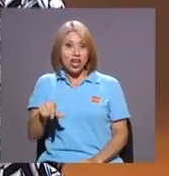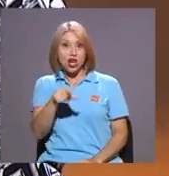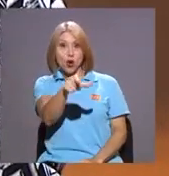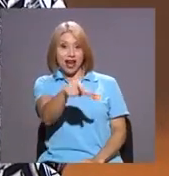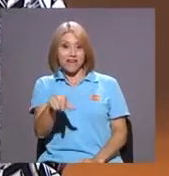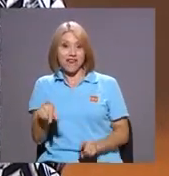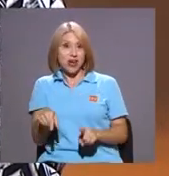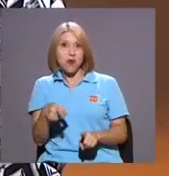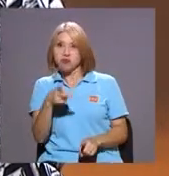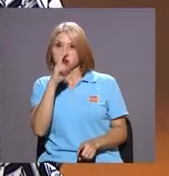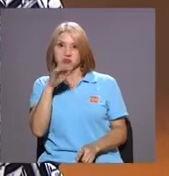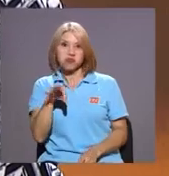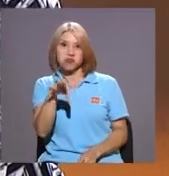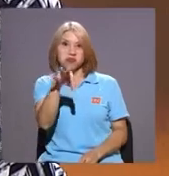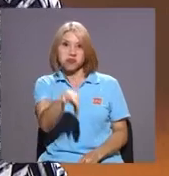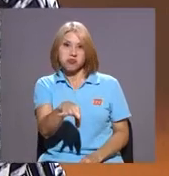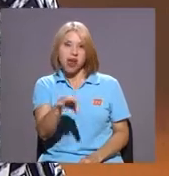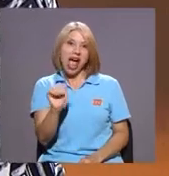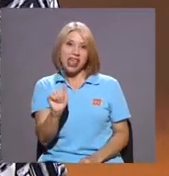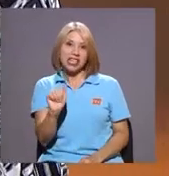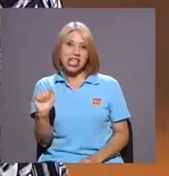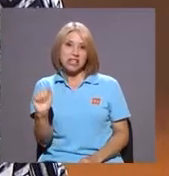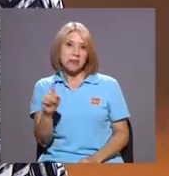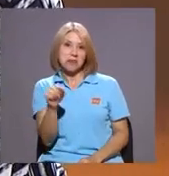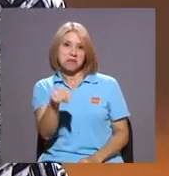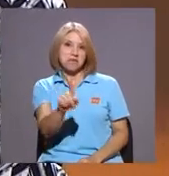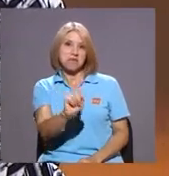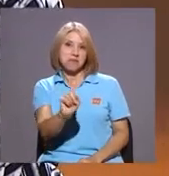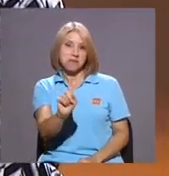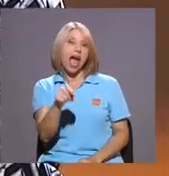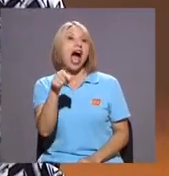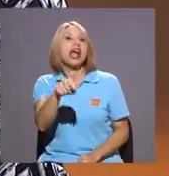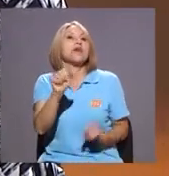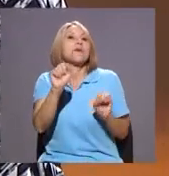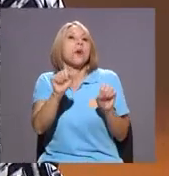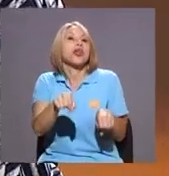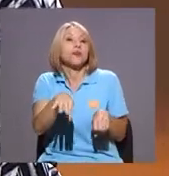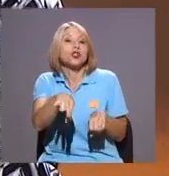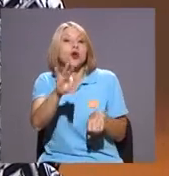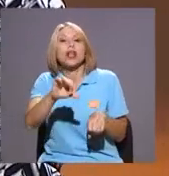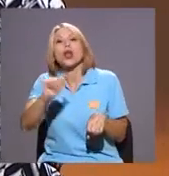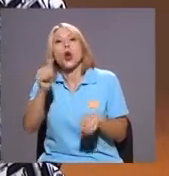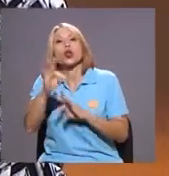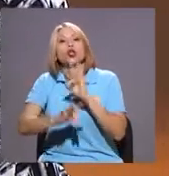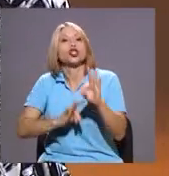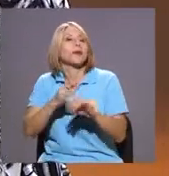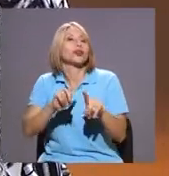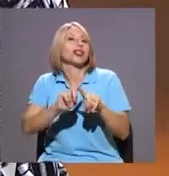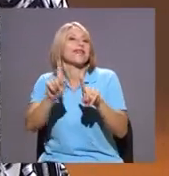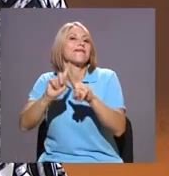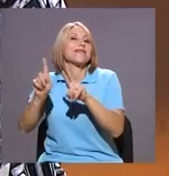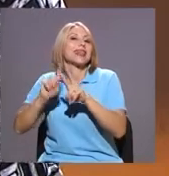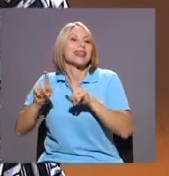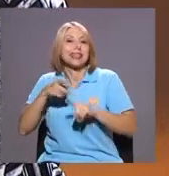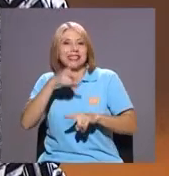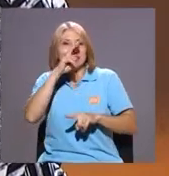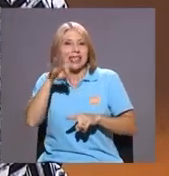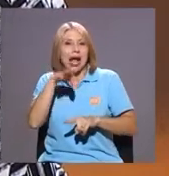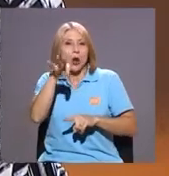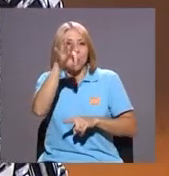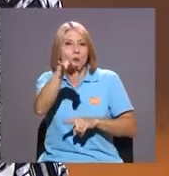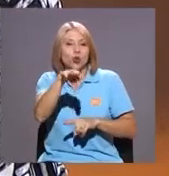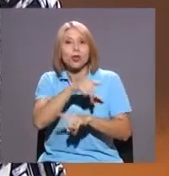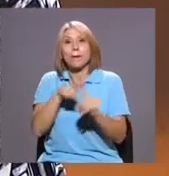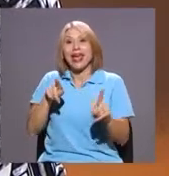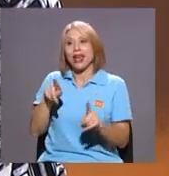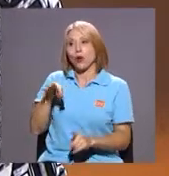un criadero para el Aedes aegypti. Ahí eventualmente podríamos encontrar otros tipos de mosquitos. Uh-huh. Ahí entonces salen otros zancudos. Pero